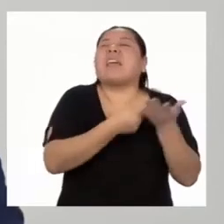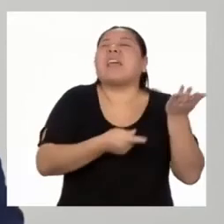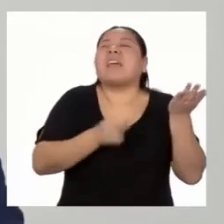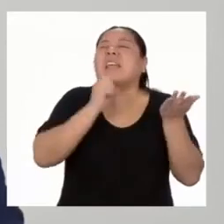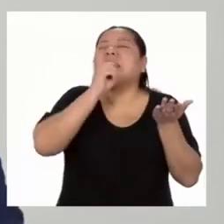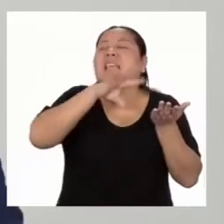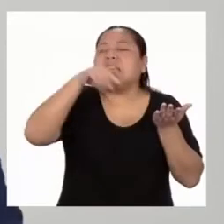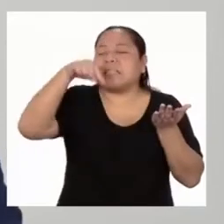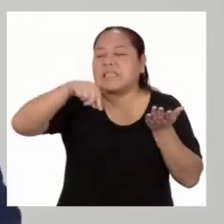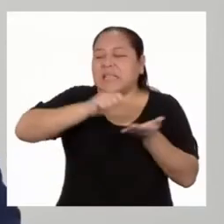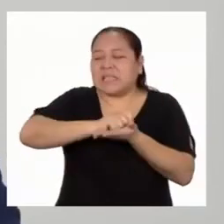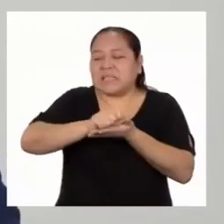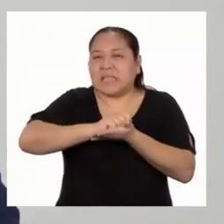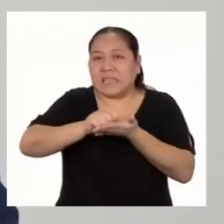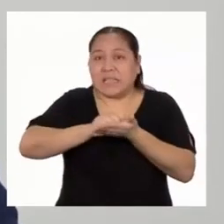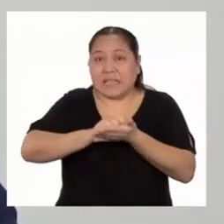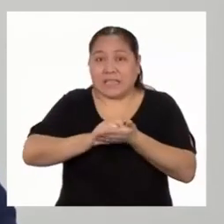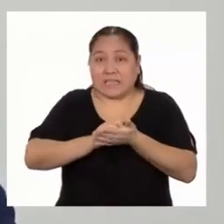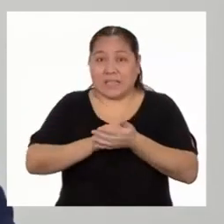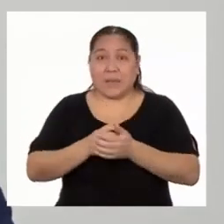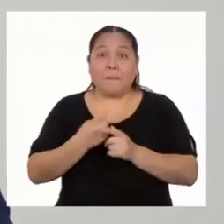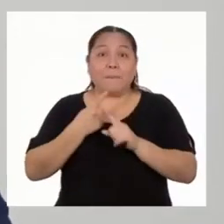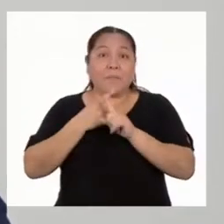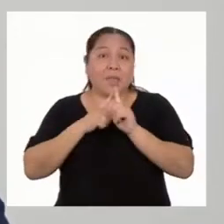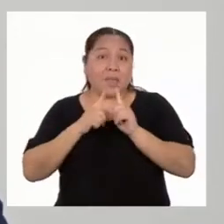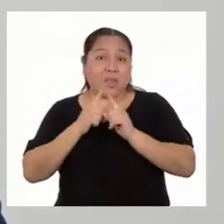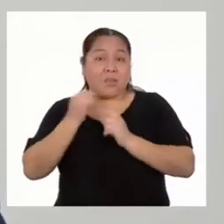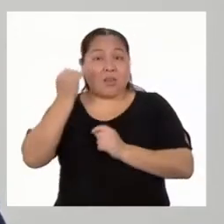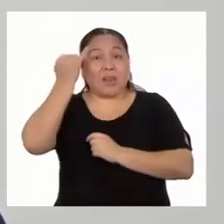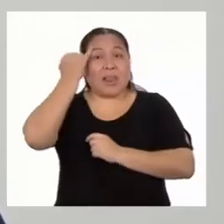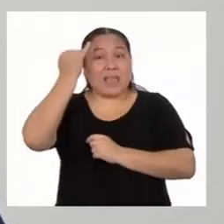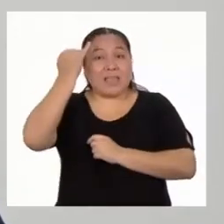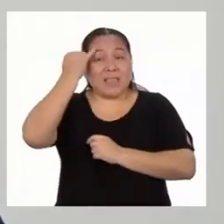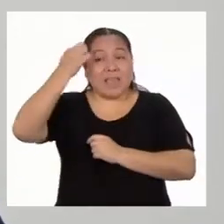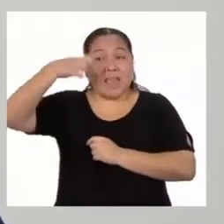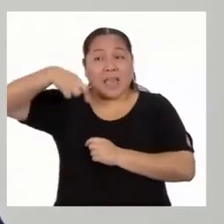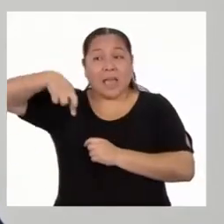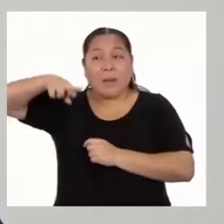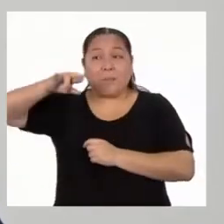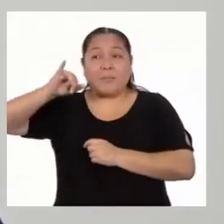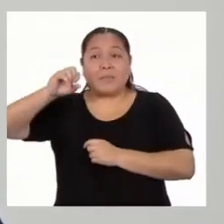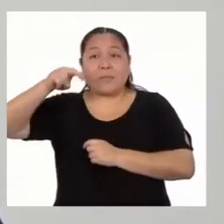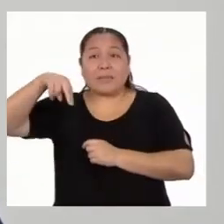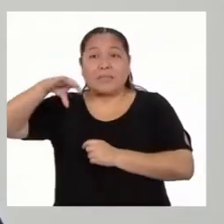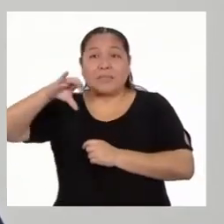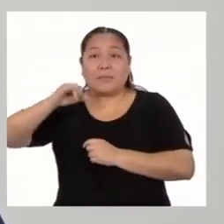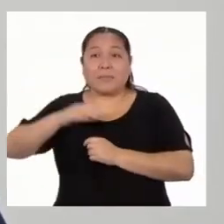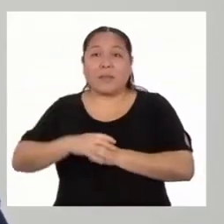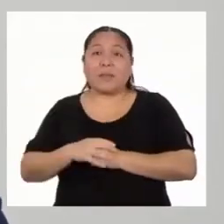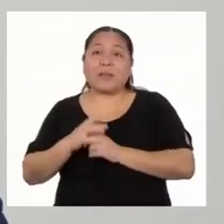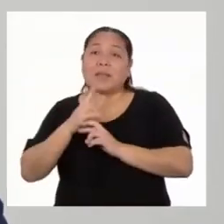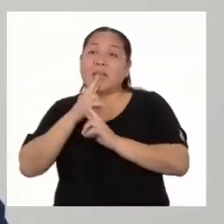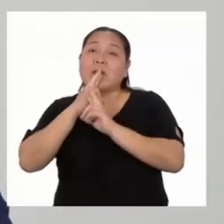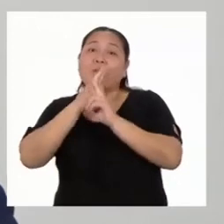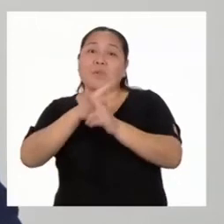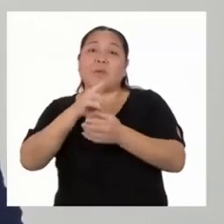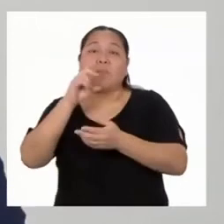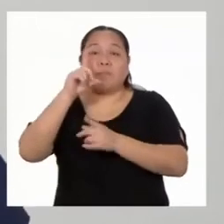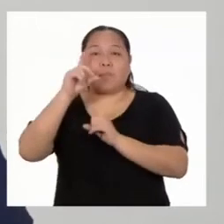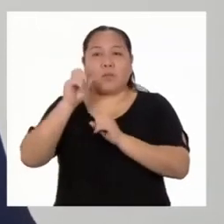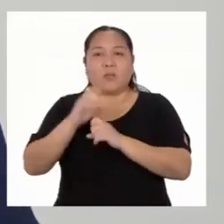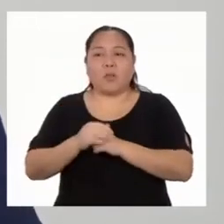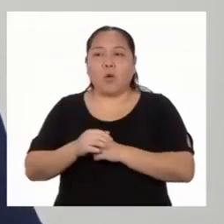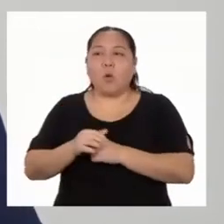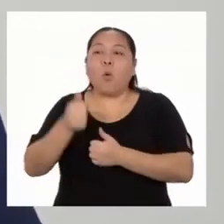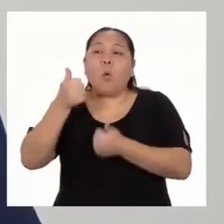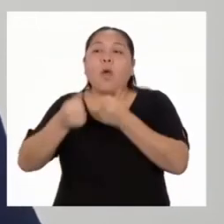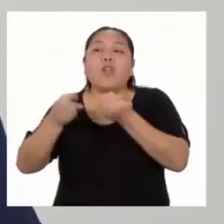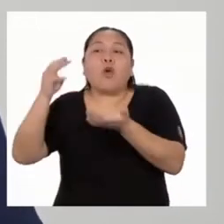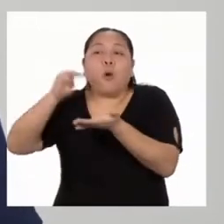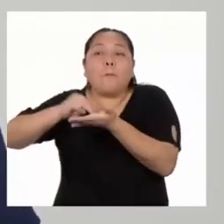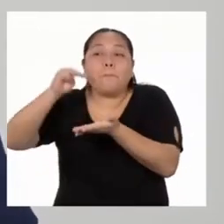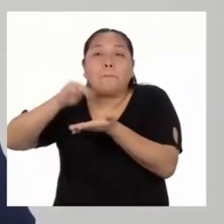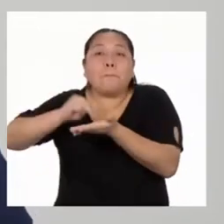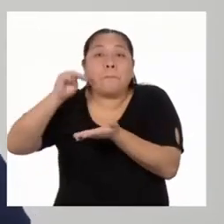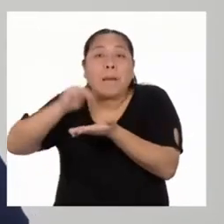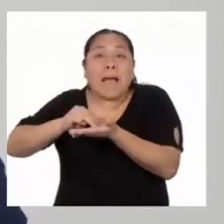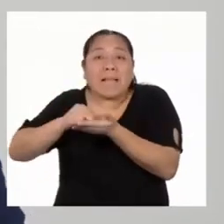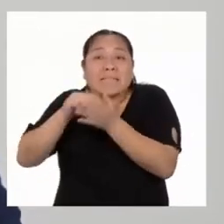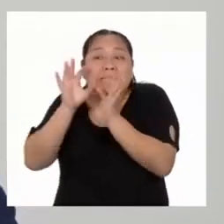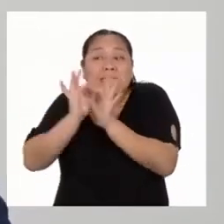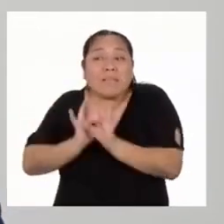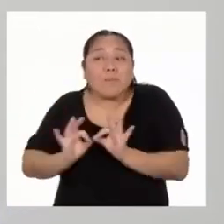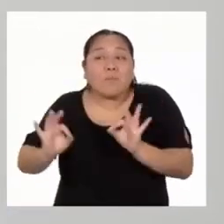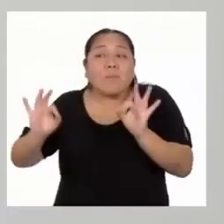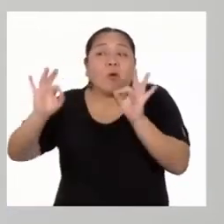texto? Mientras que la idea principal responde a la pregunta: ¿qué es lo más importante que